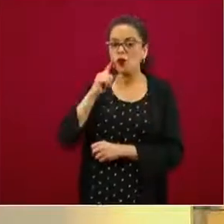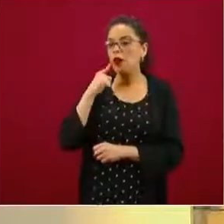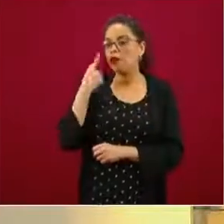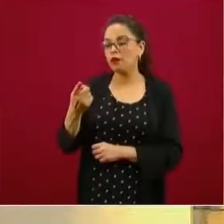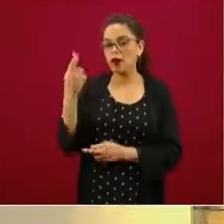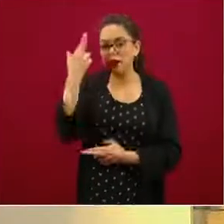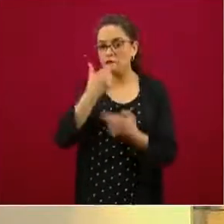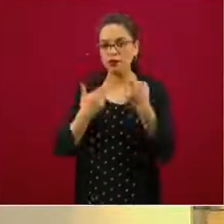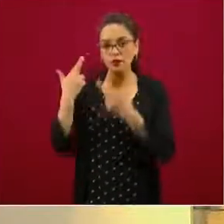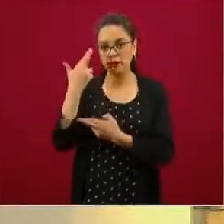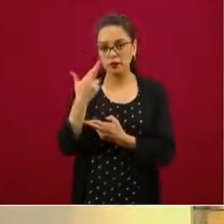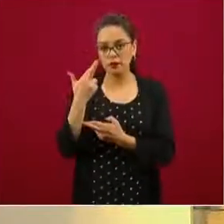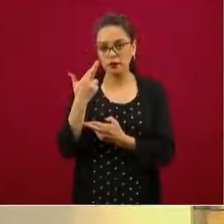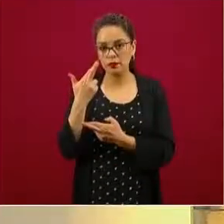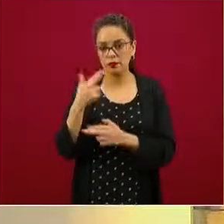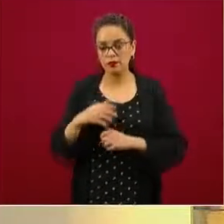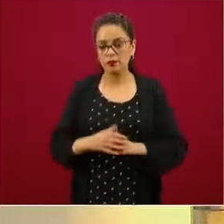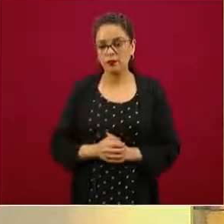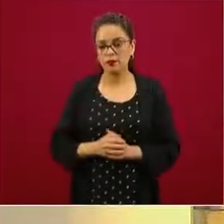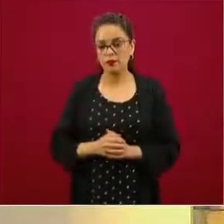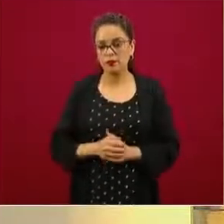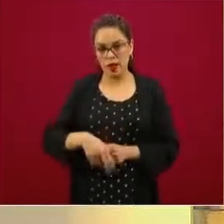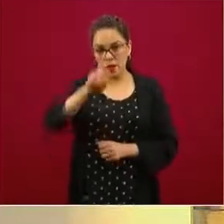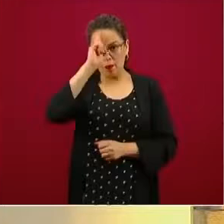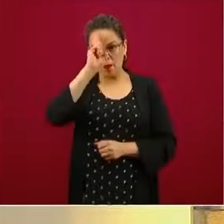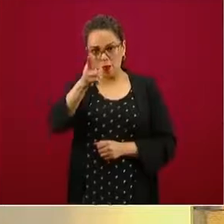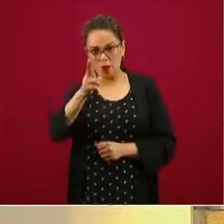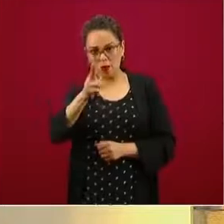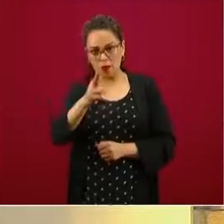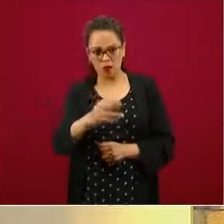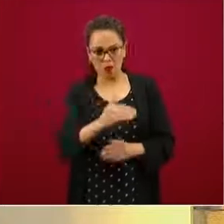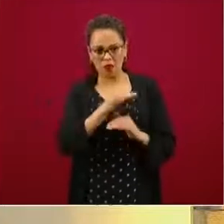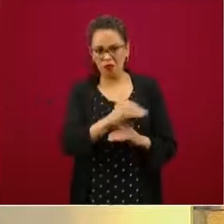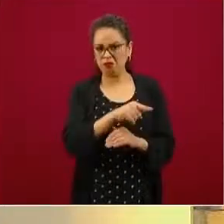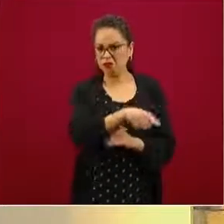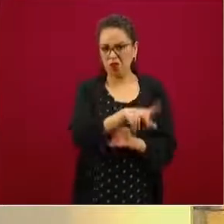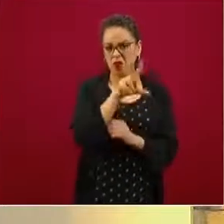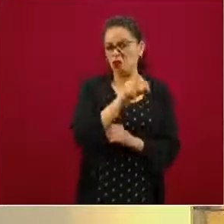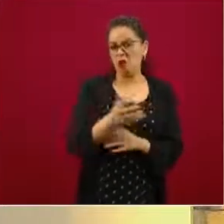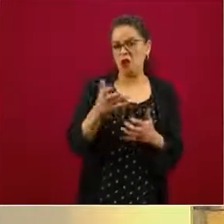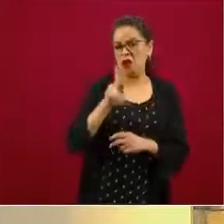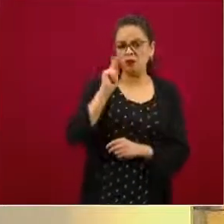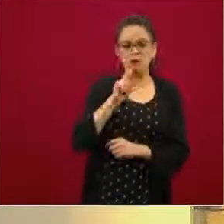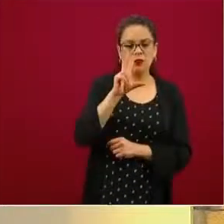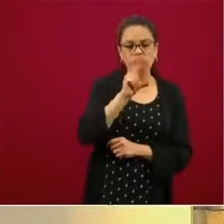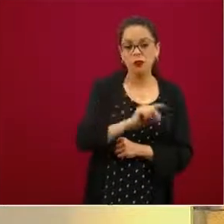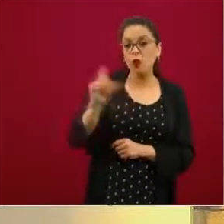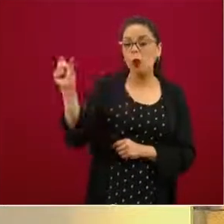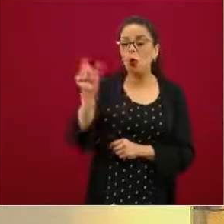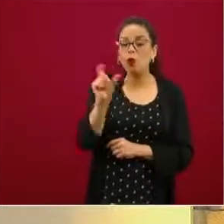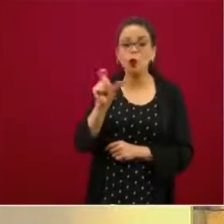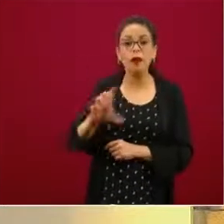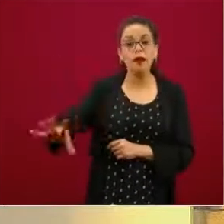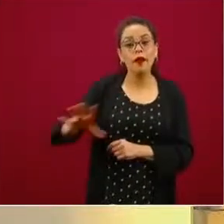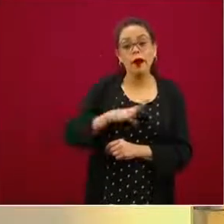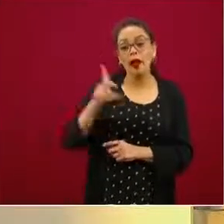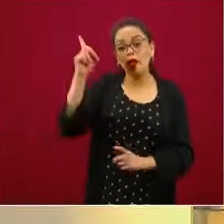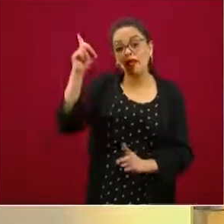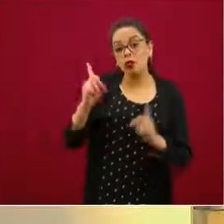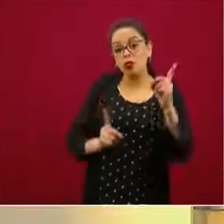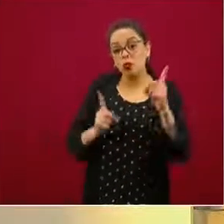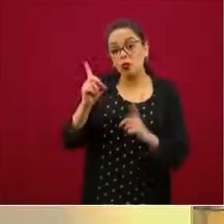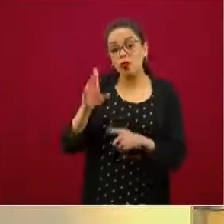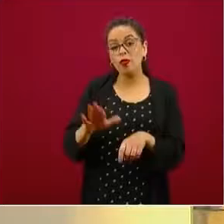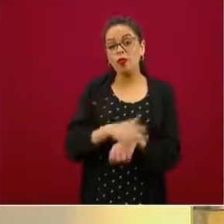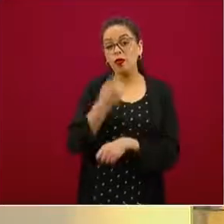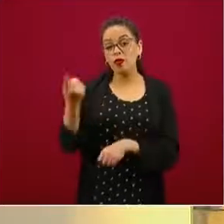jamás debe haber una disposición de que se prohíba hacer pruebas. Cuando haya un caso sospechoso de COVID, de acuerdo con el lineamiento